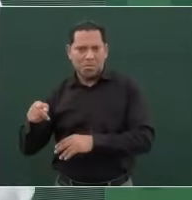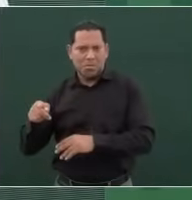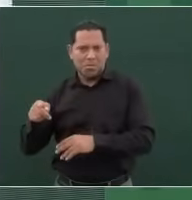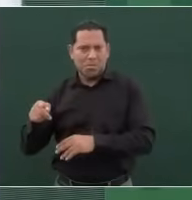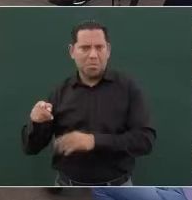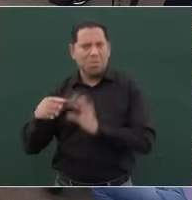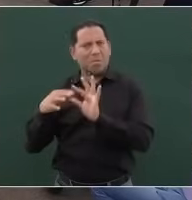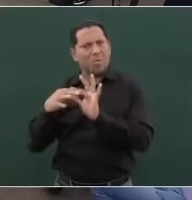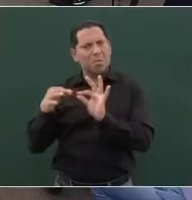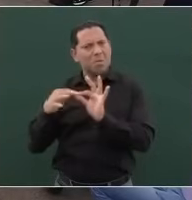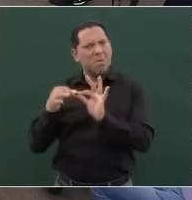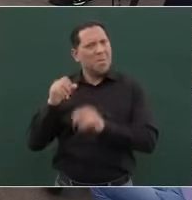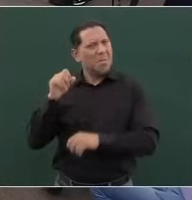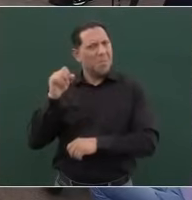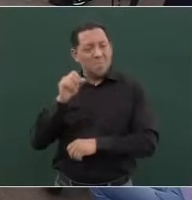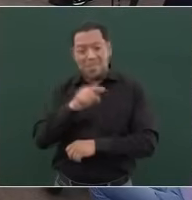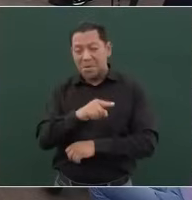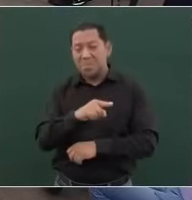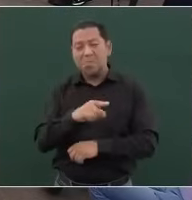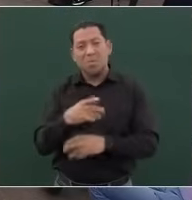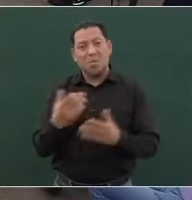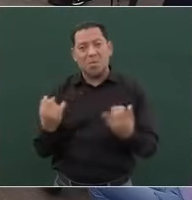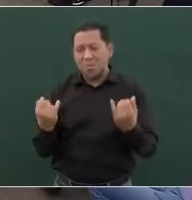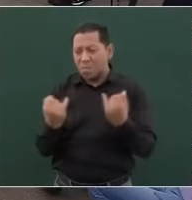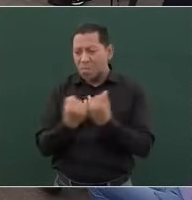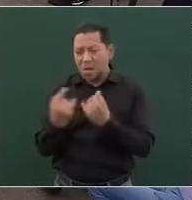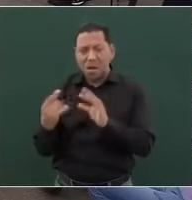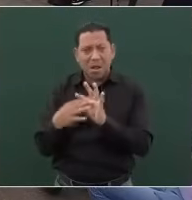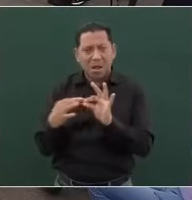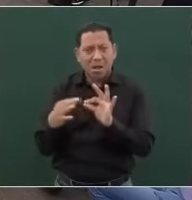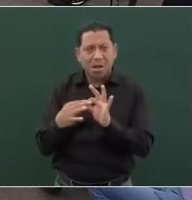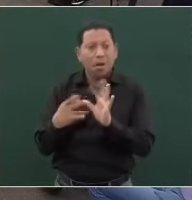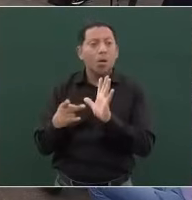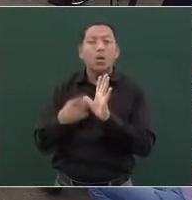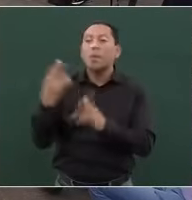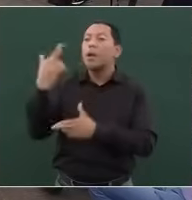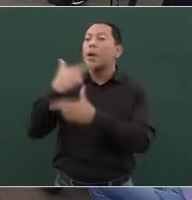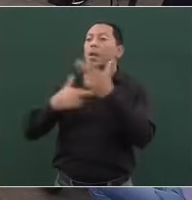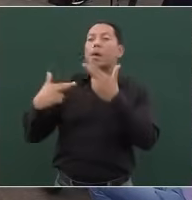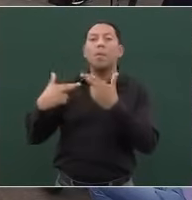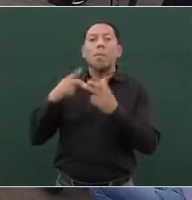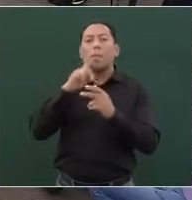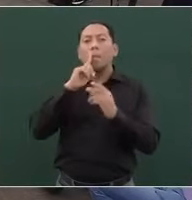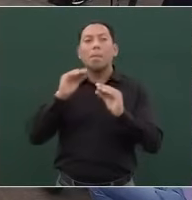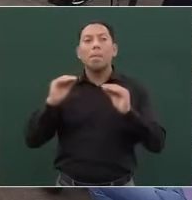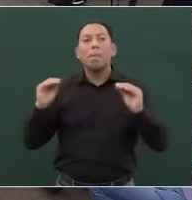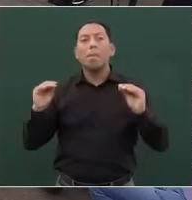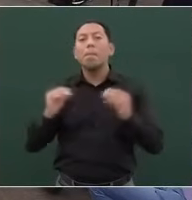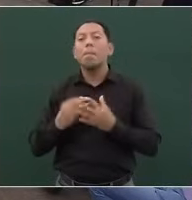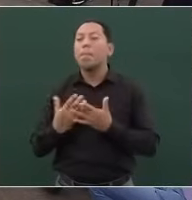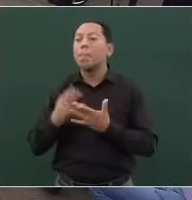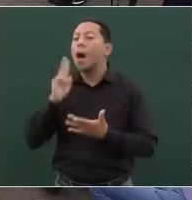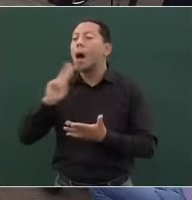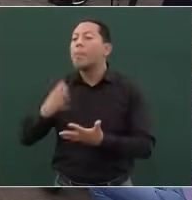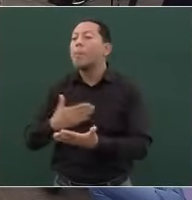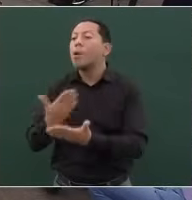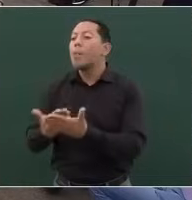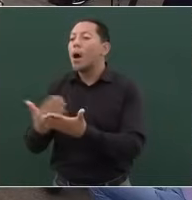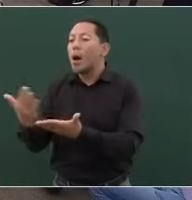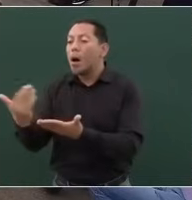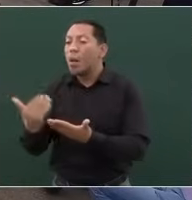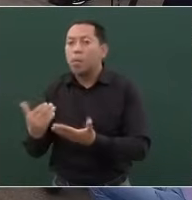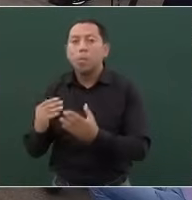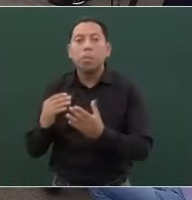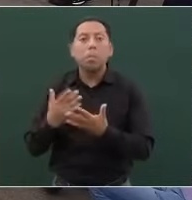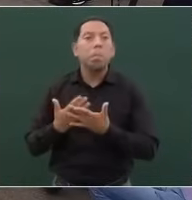a hablar de lo mismo, y ya no regresó. Y estoy esperando las pruebas,